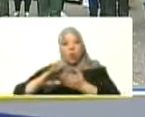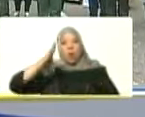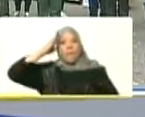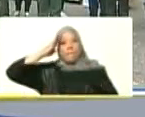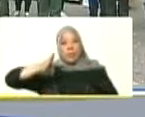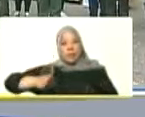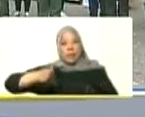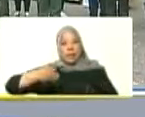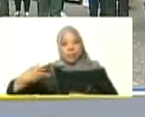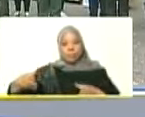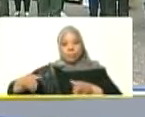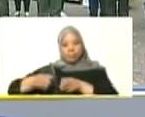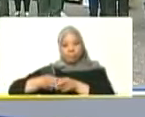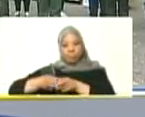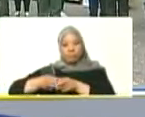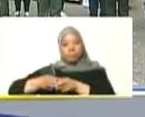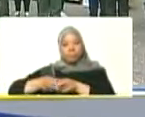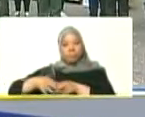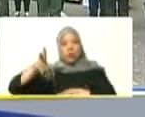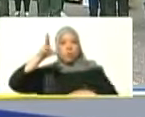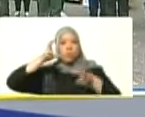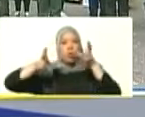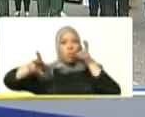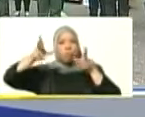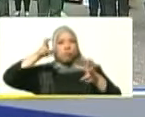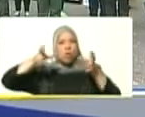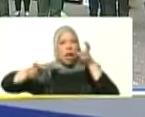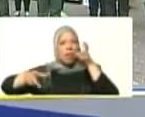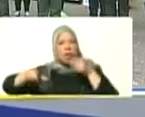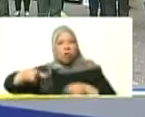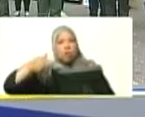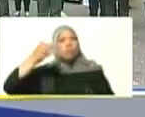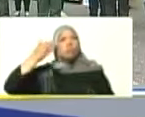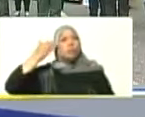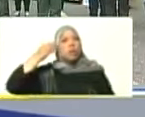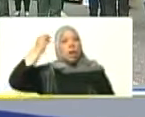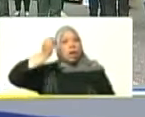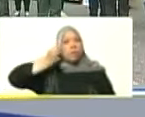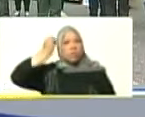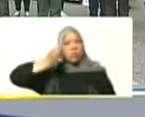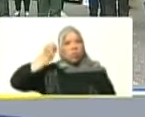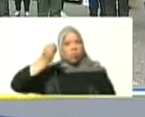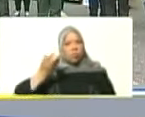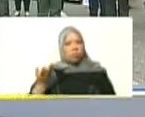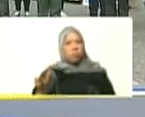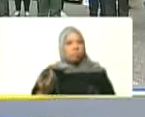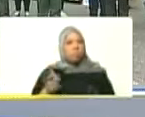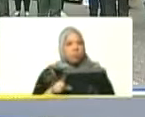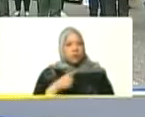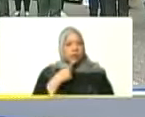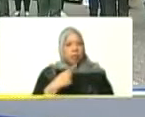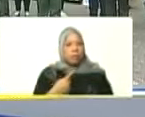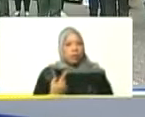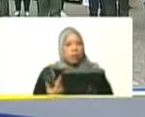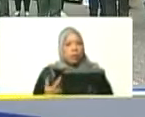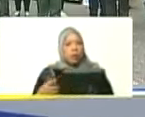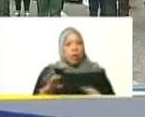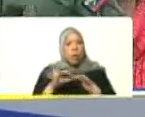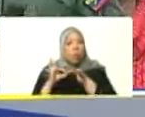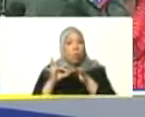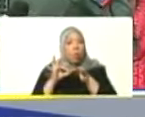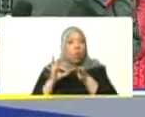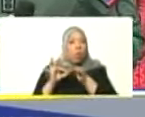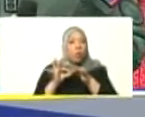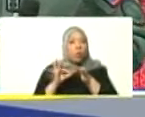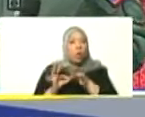militares. No sé si escuchaste, pero me gustaría que hicieras una reflexión del impacto tremendo que tiene